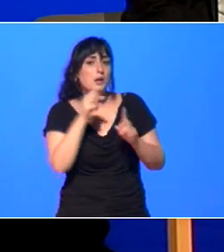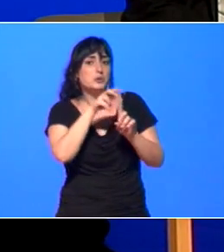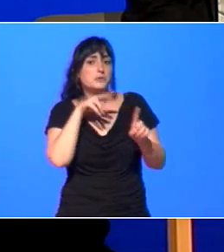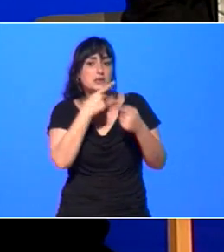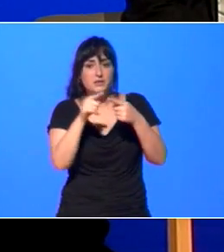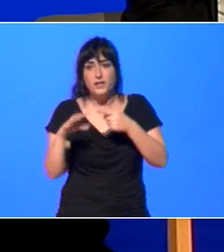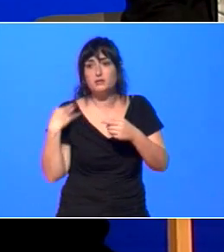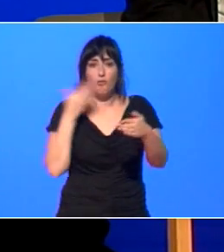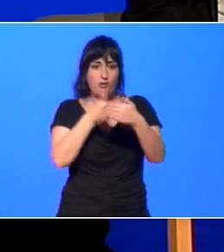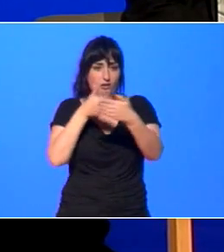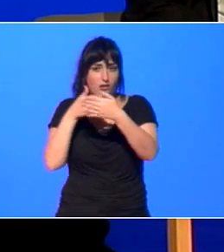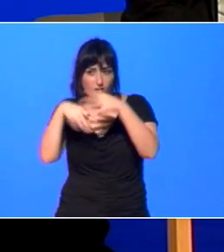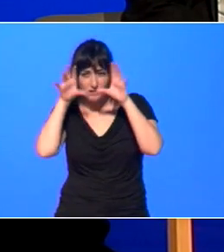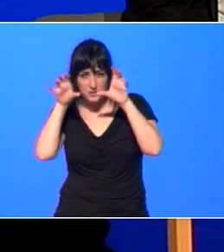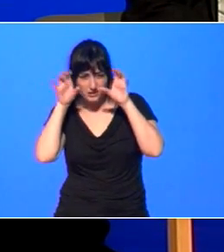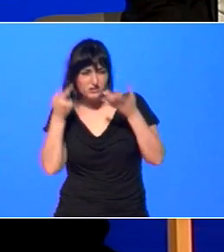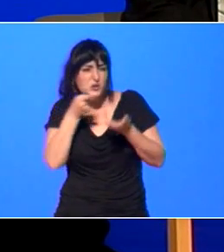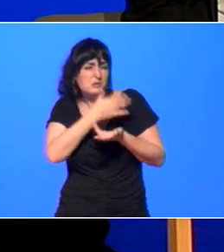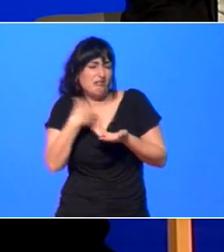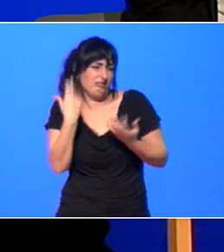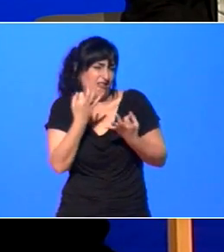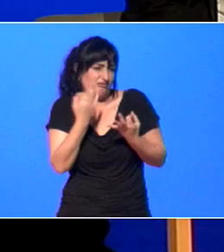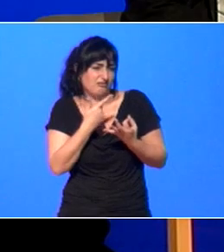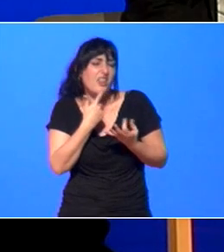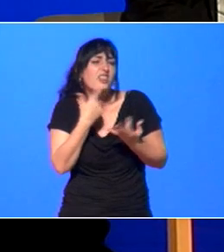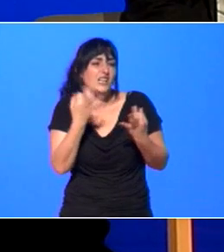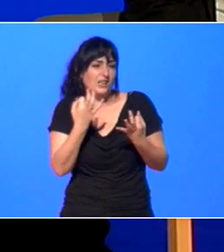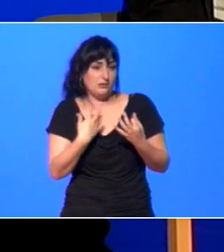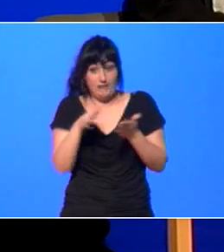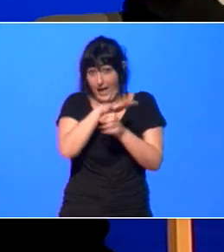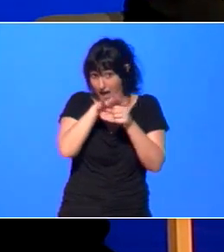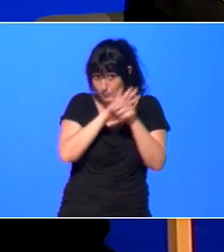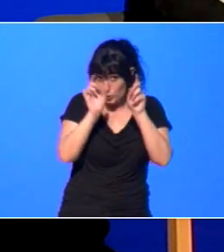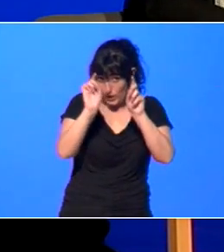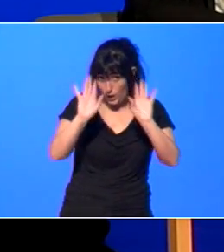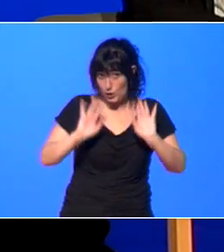para el aprendizaje y la participación? ¿Qué quiere decir esto en educación?